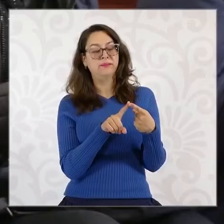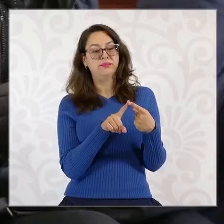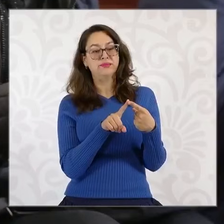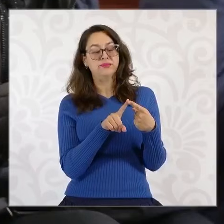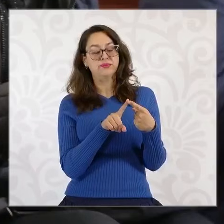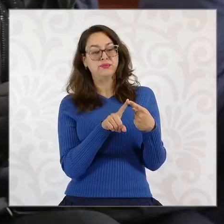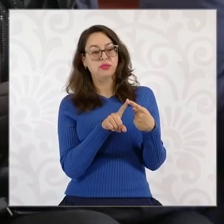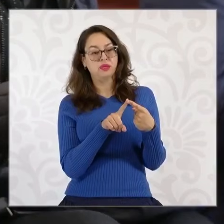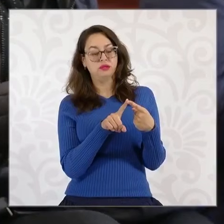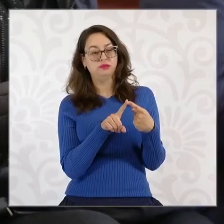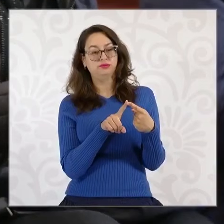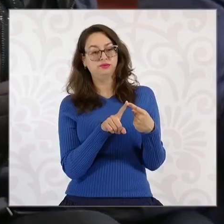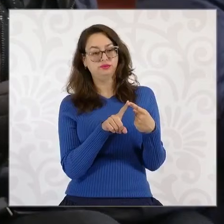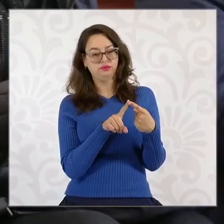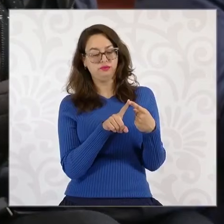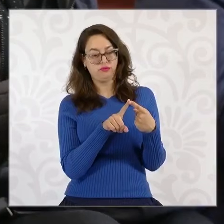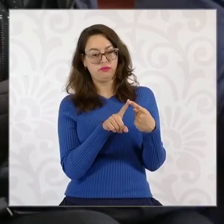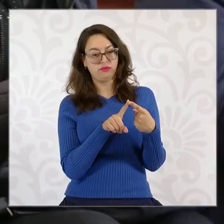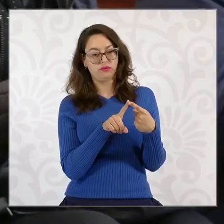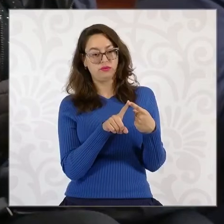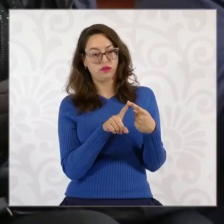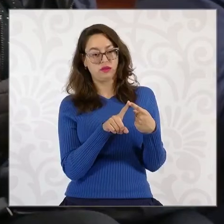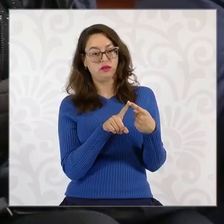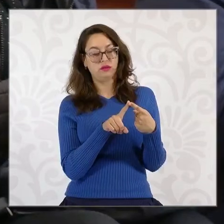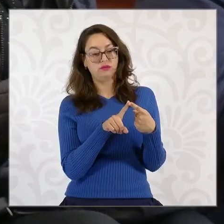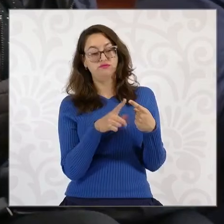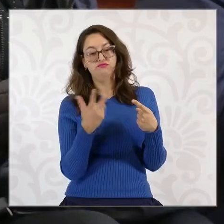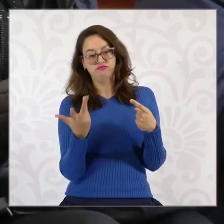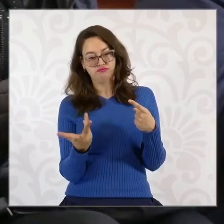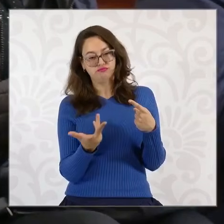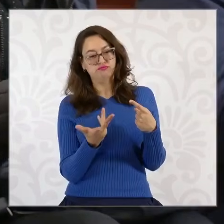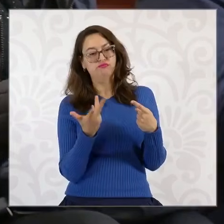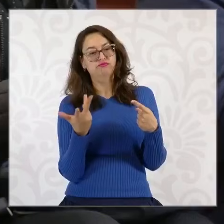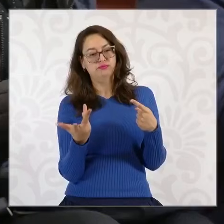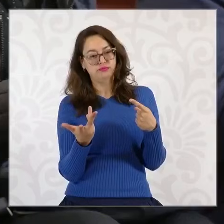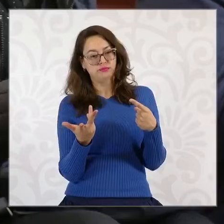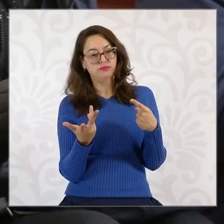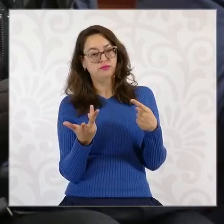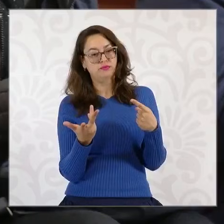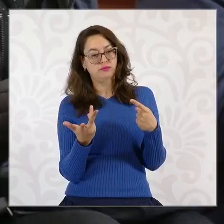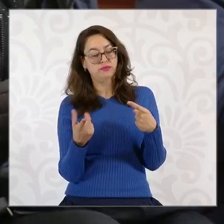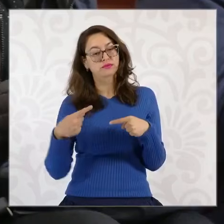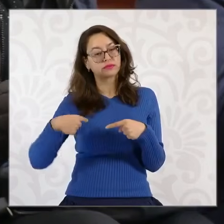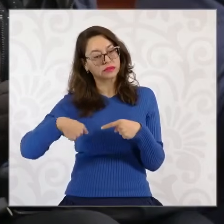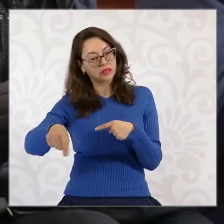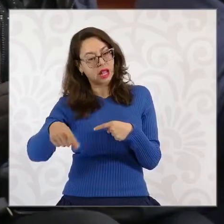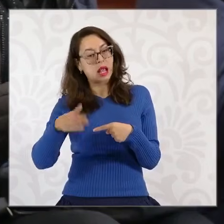en esta dispersión de becas, si han identificado áreas donde justamente los